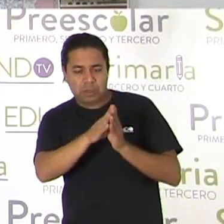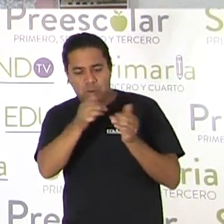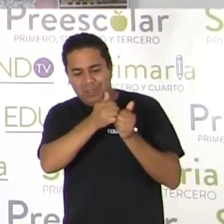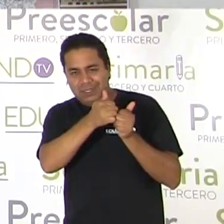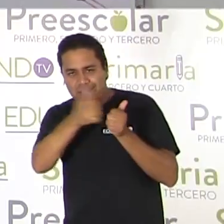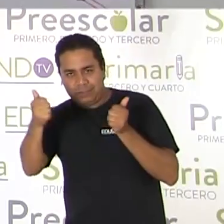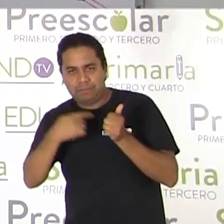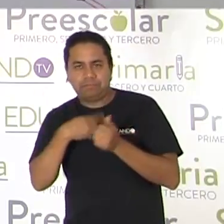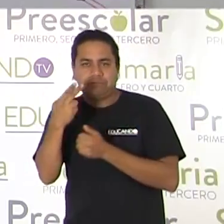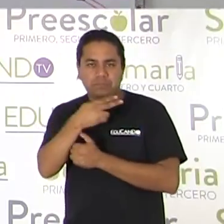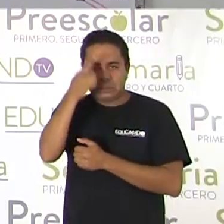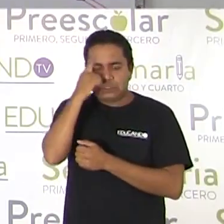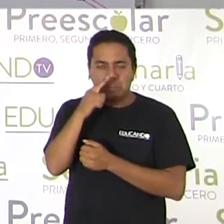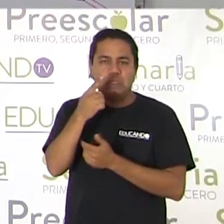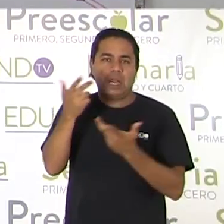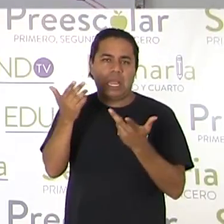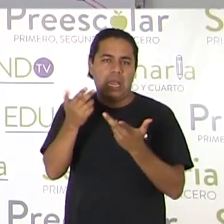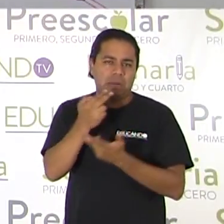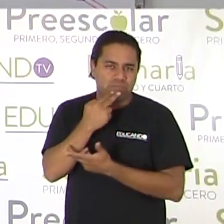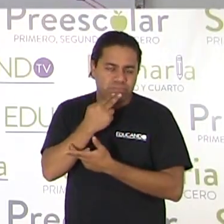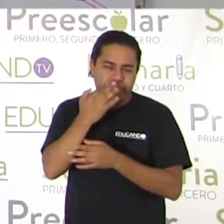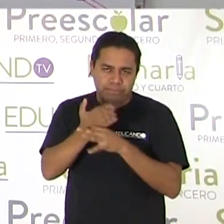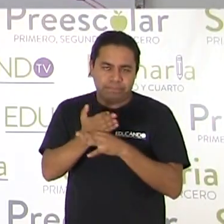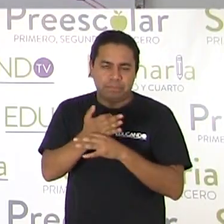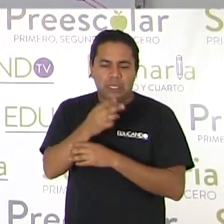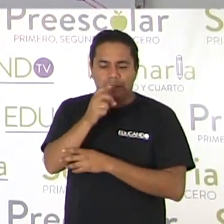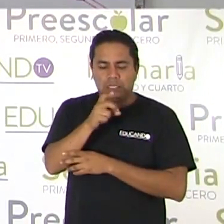a necesitar o que vamos a estar ocupando, serían